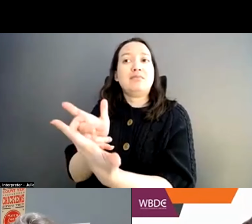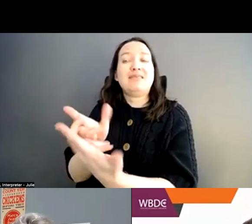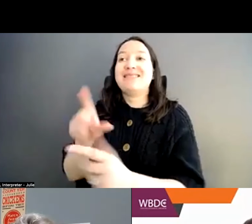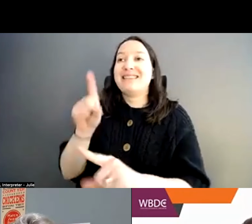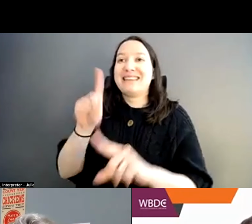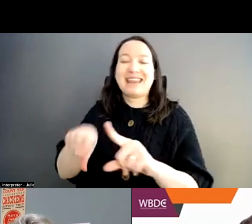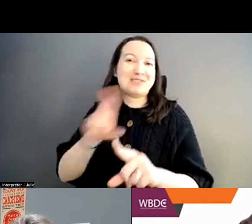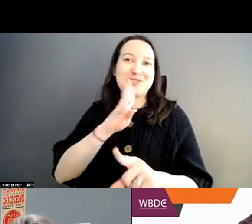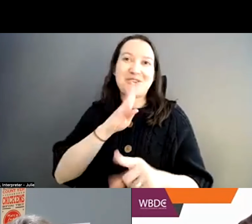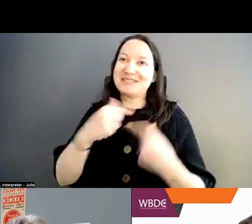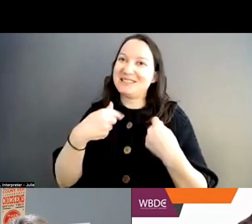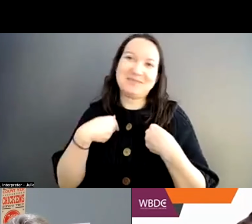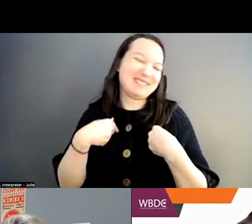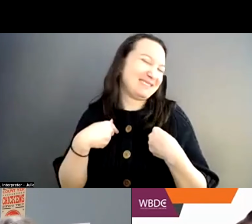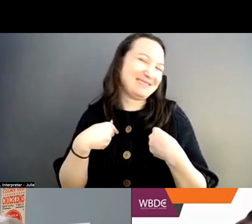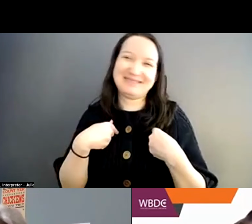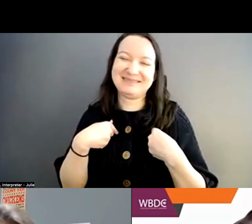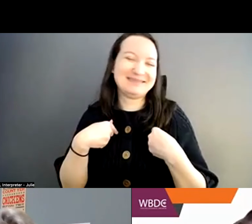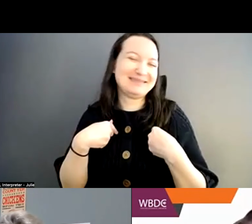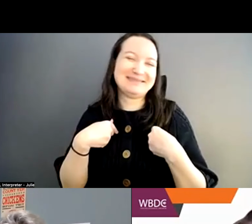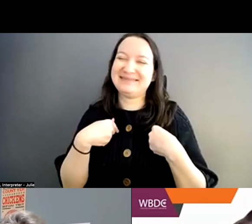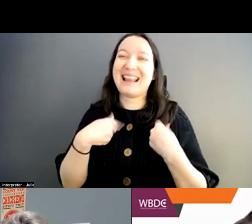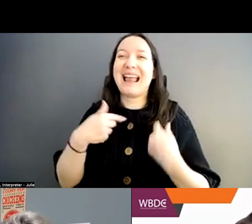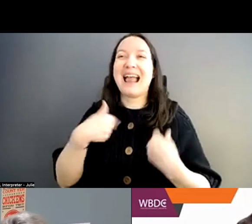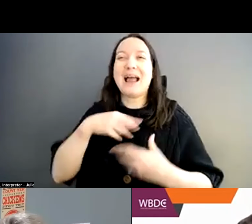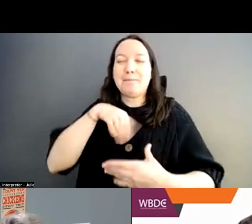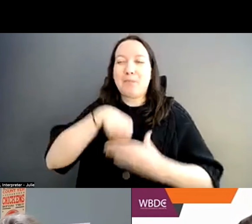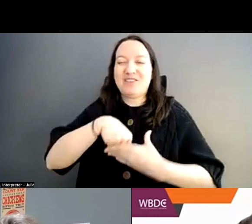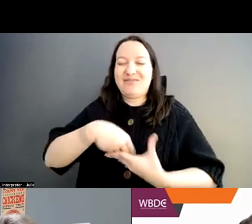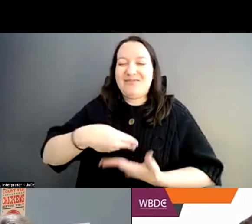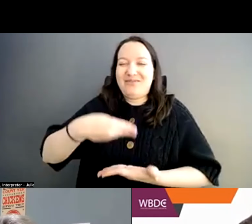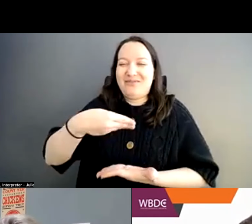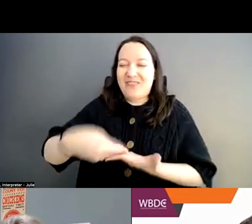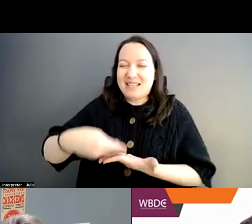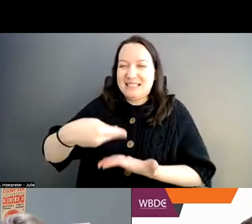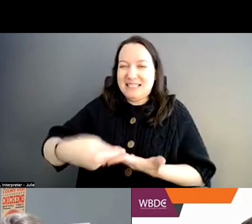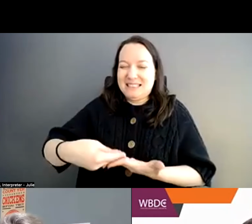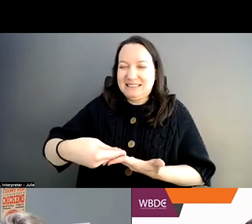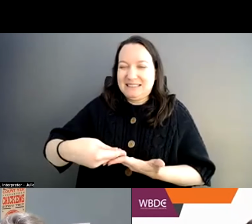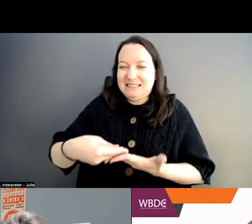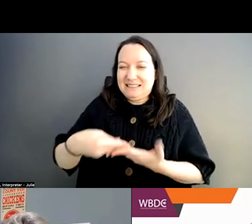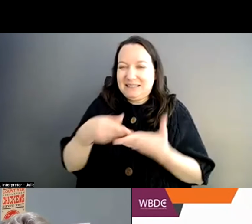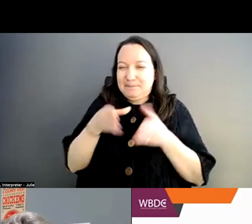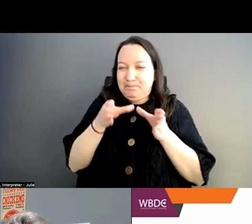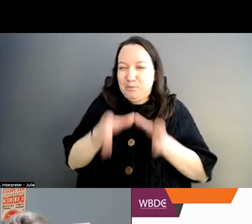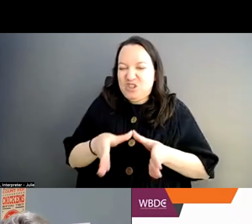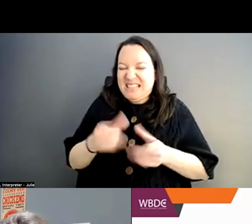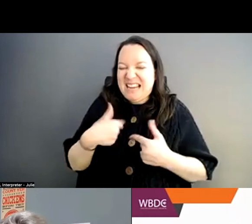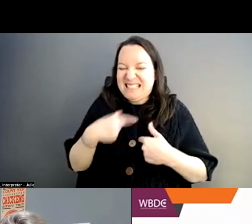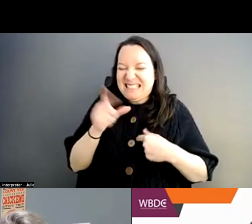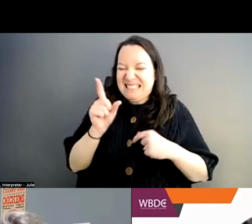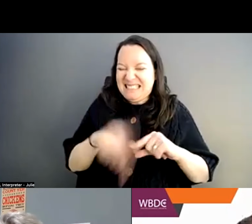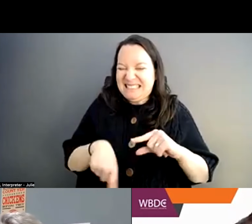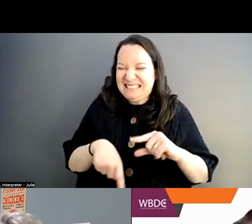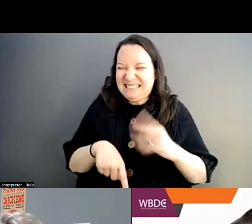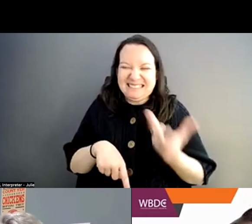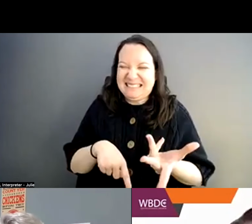con nosotros. No puedes hablar conmigo sobre eso. Yo soy la persona encargada de